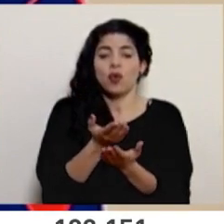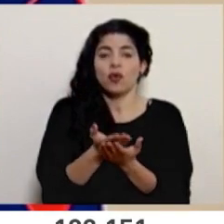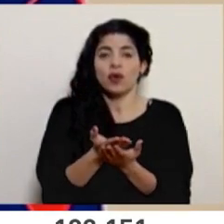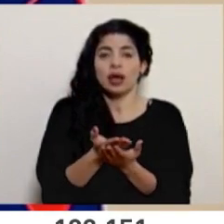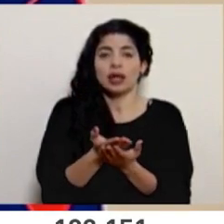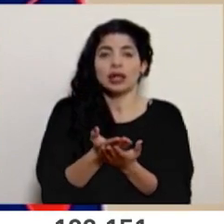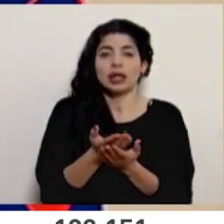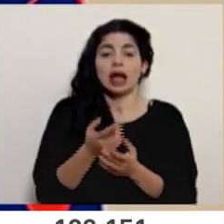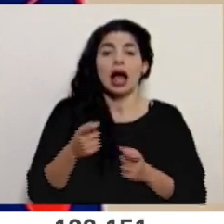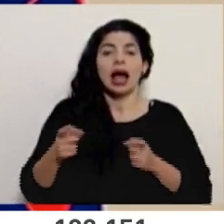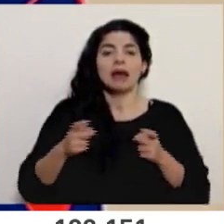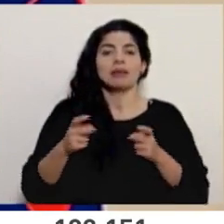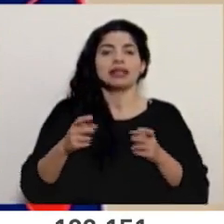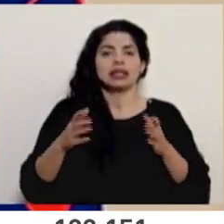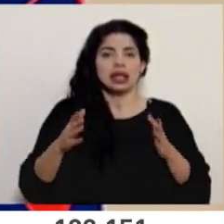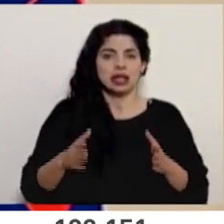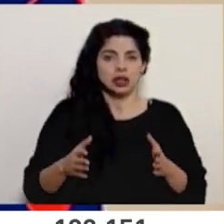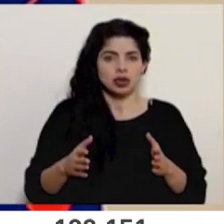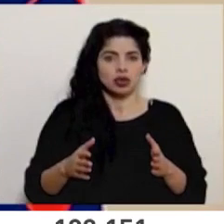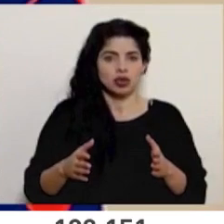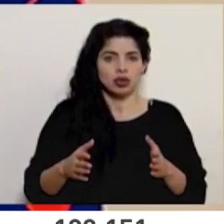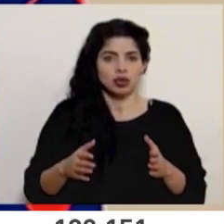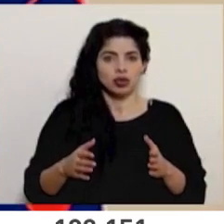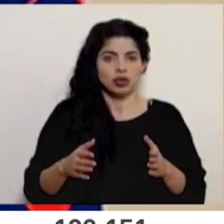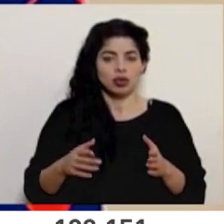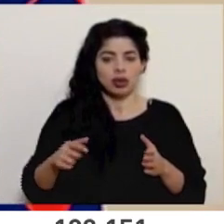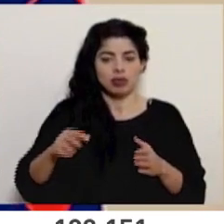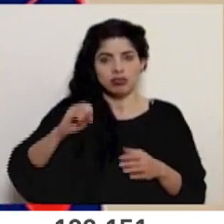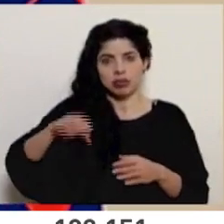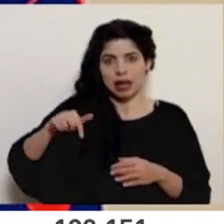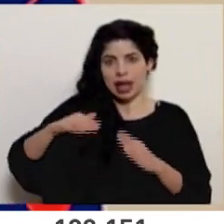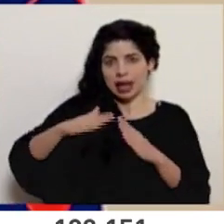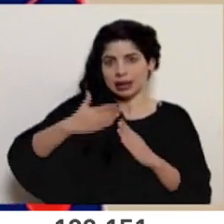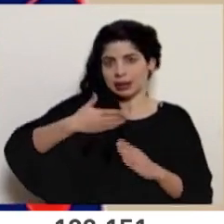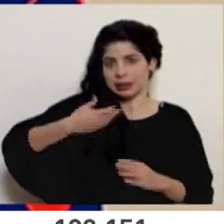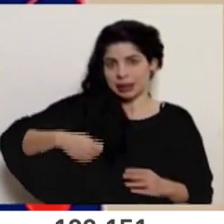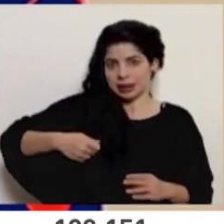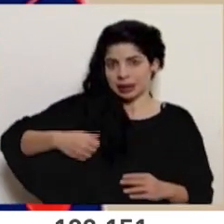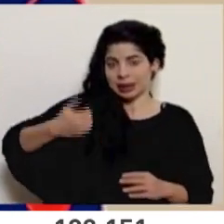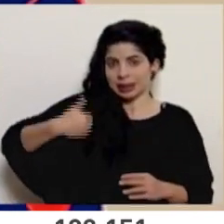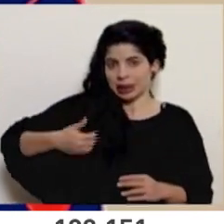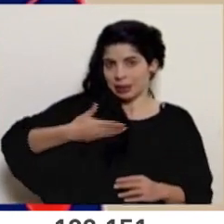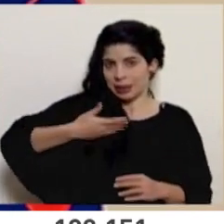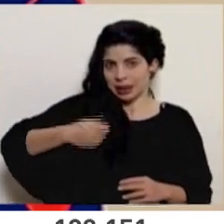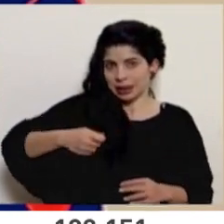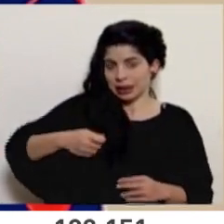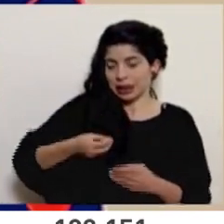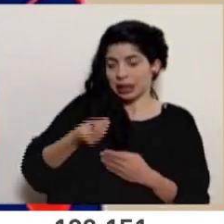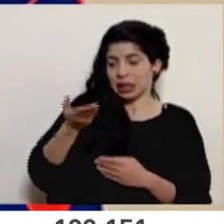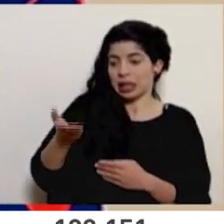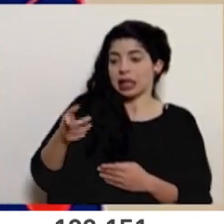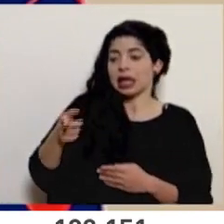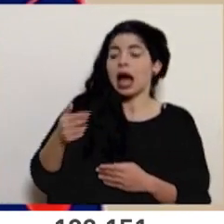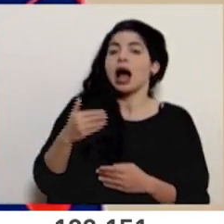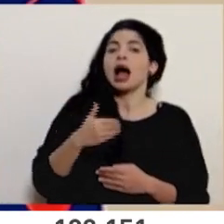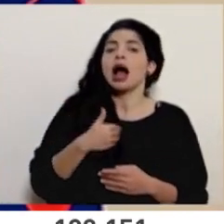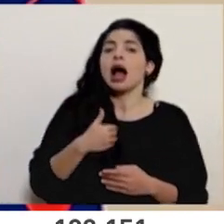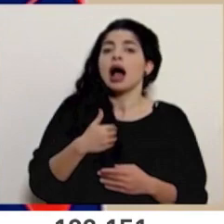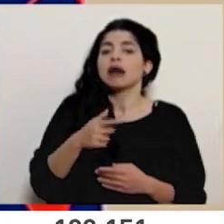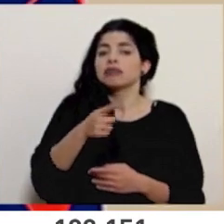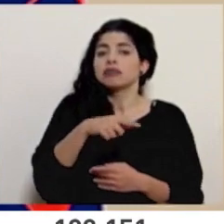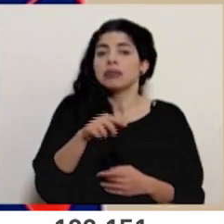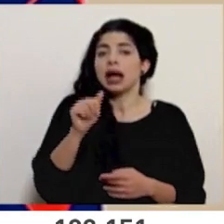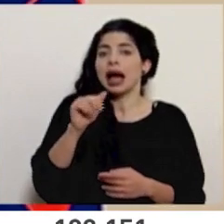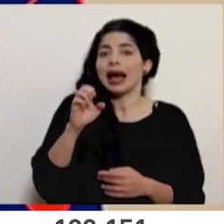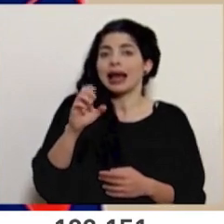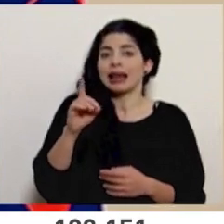la administración, se remite a la Casa Presidencial, al señor Presidente de la República, de intención de